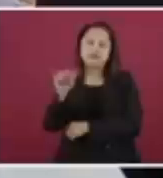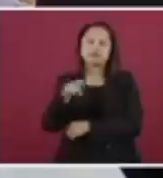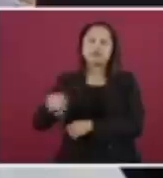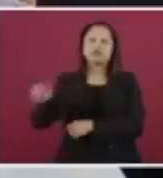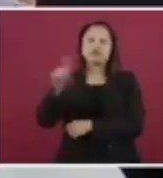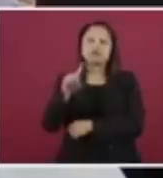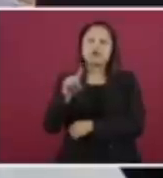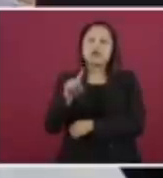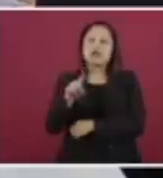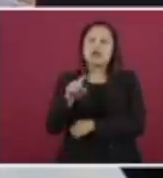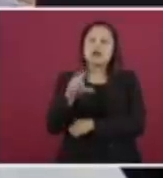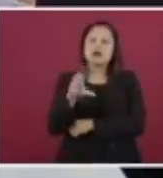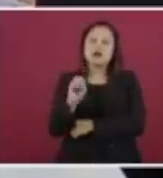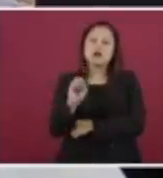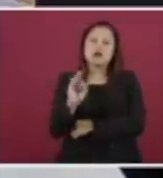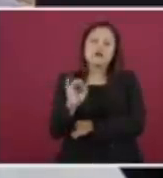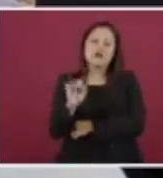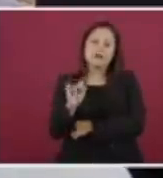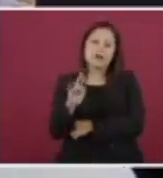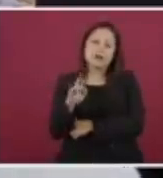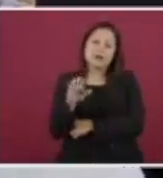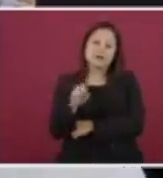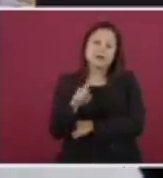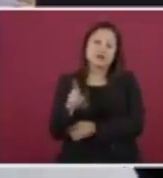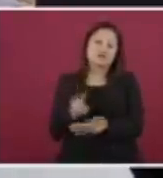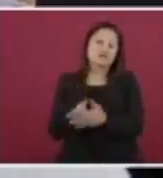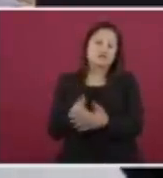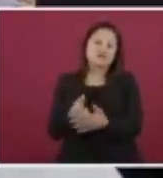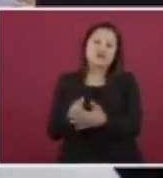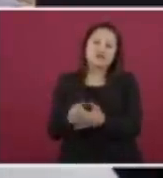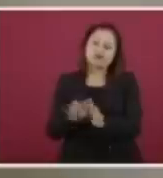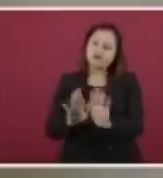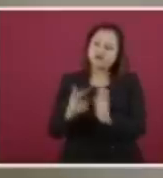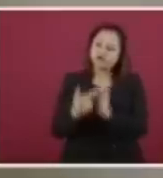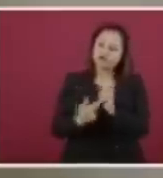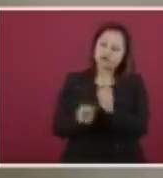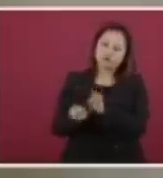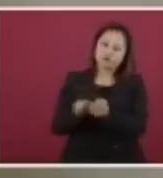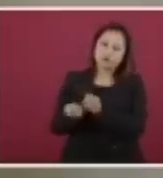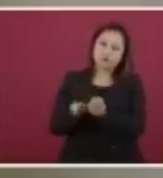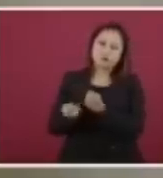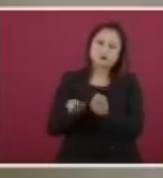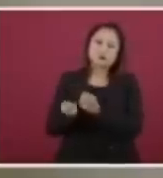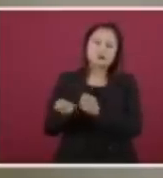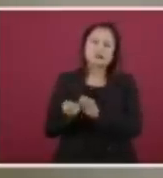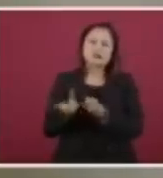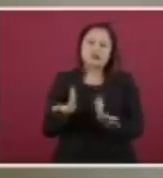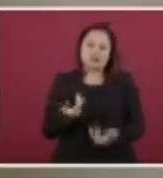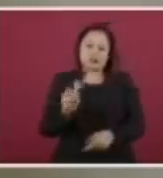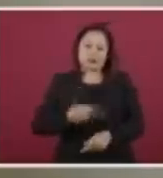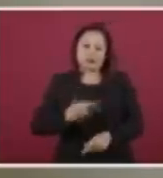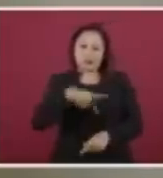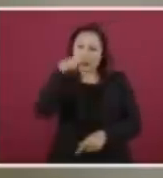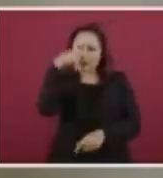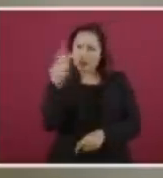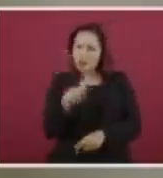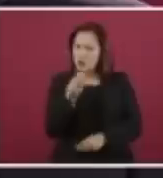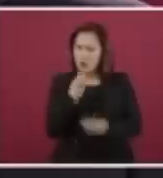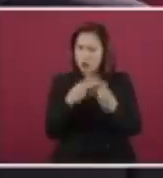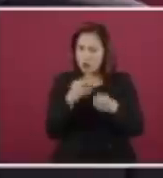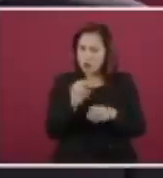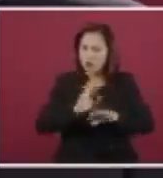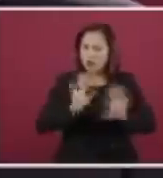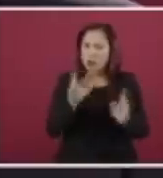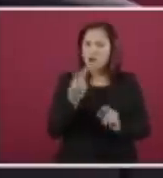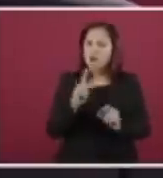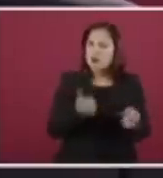por la COFEPRIS que no les ha dado o no les ha permitido exportar este producto que nosotros no consumimos y que además lo consideramos